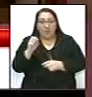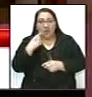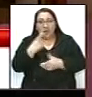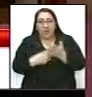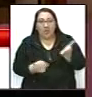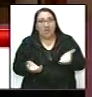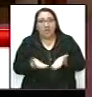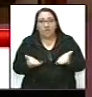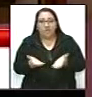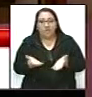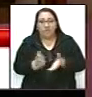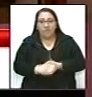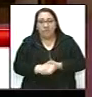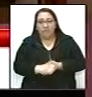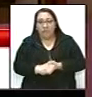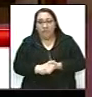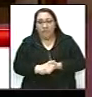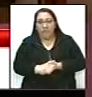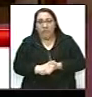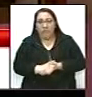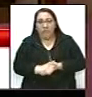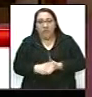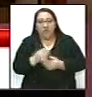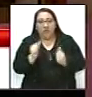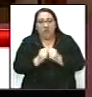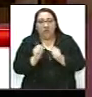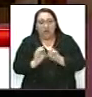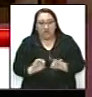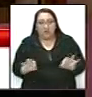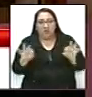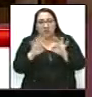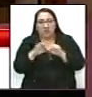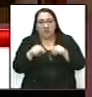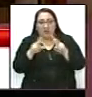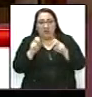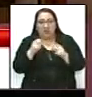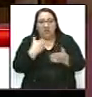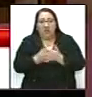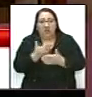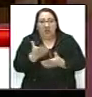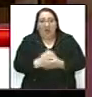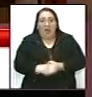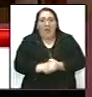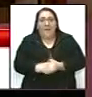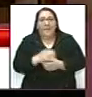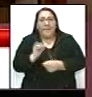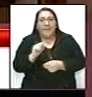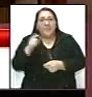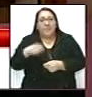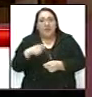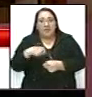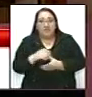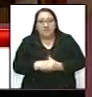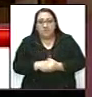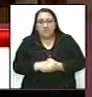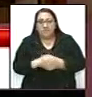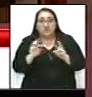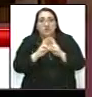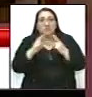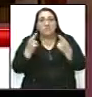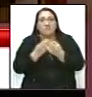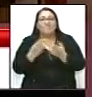que consideran la importancia del tema propuesto y necesitan